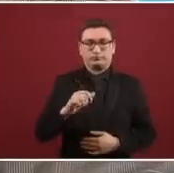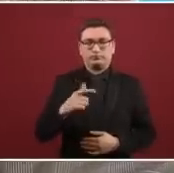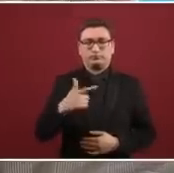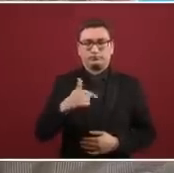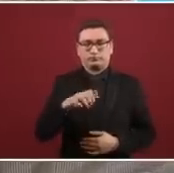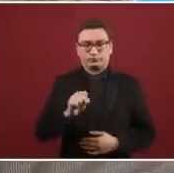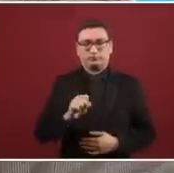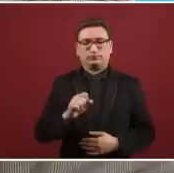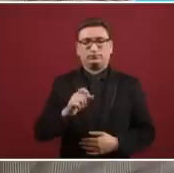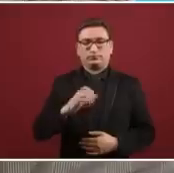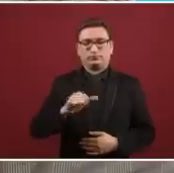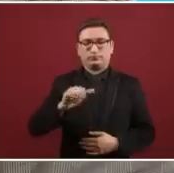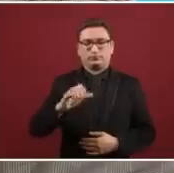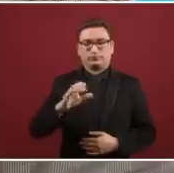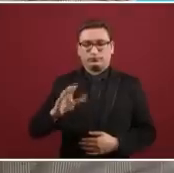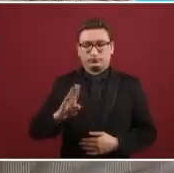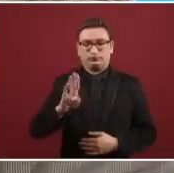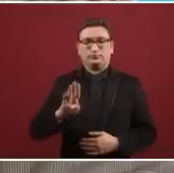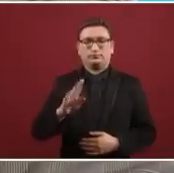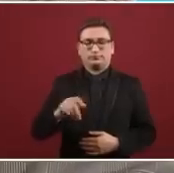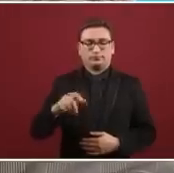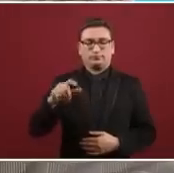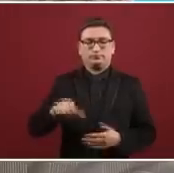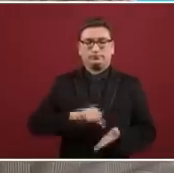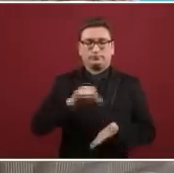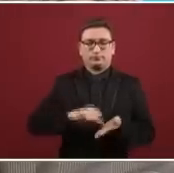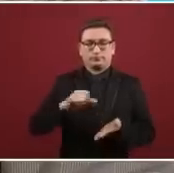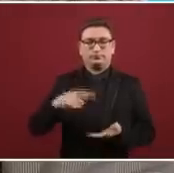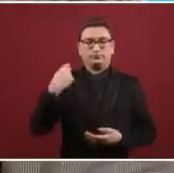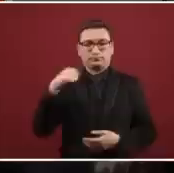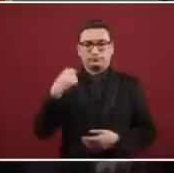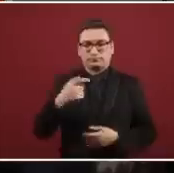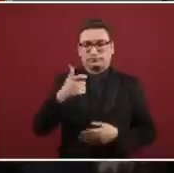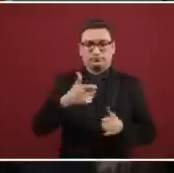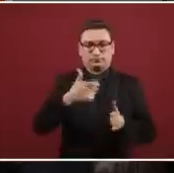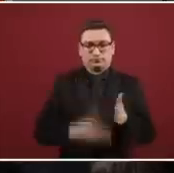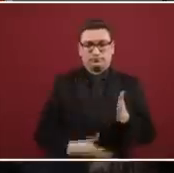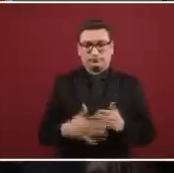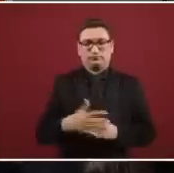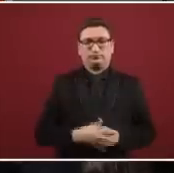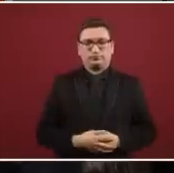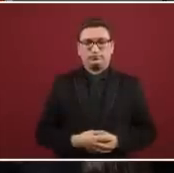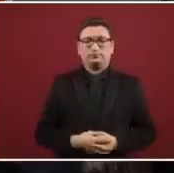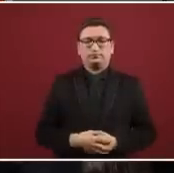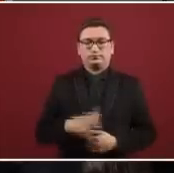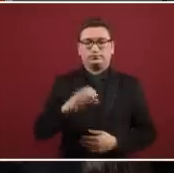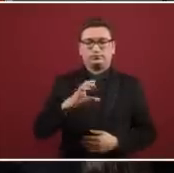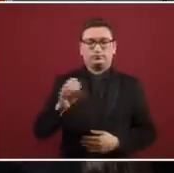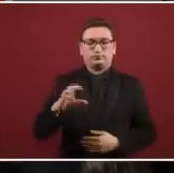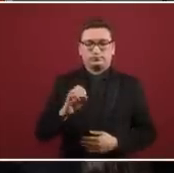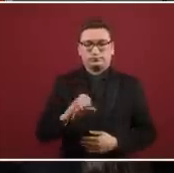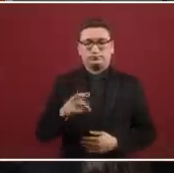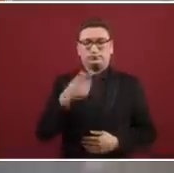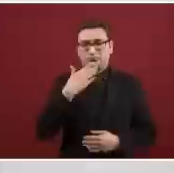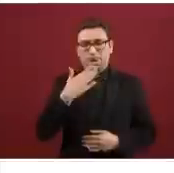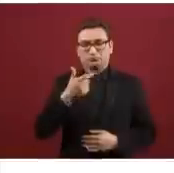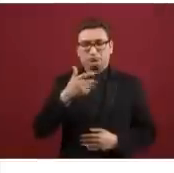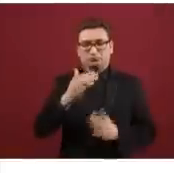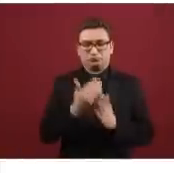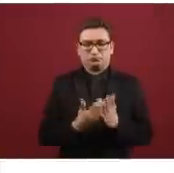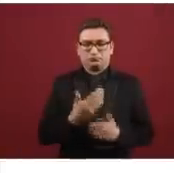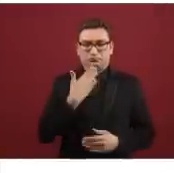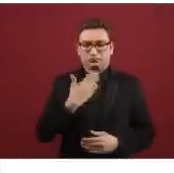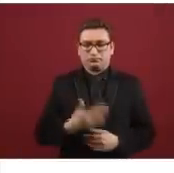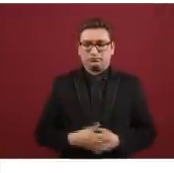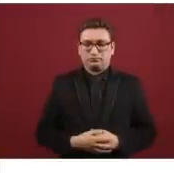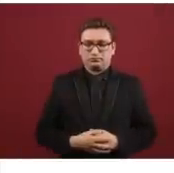Costco Gas SADCB en Centro Tabasco tiene el precio más bajo. En general, Costco está ofreciendo un muy buen precio en los combustibles, y